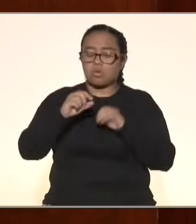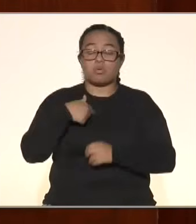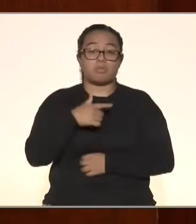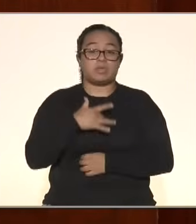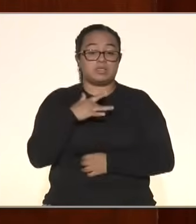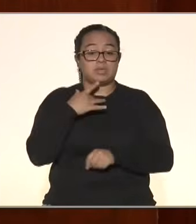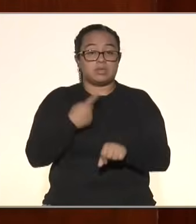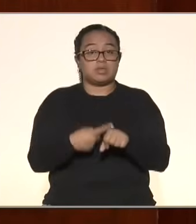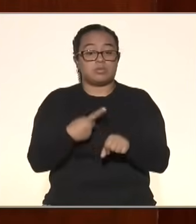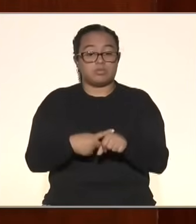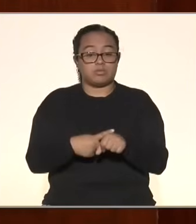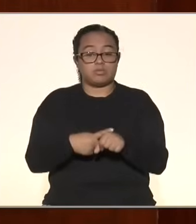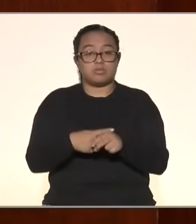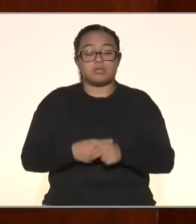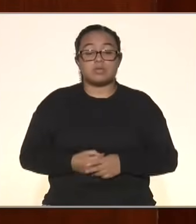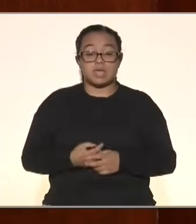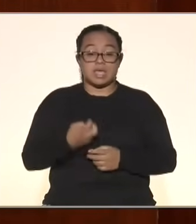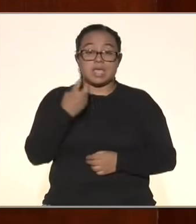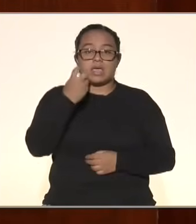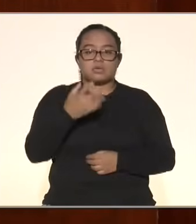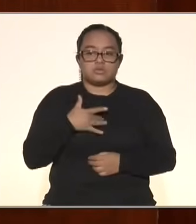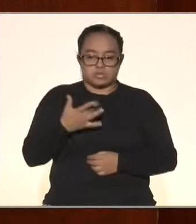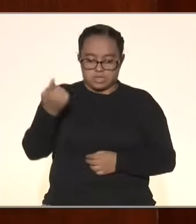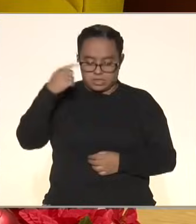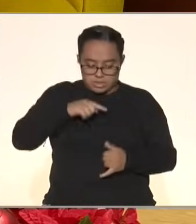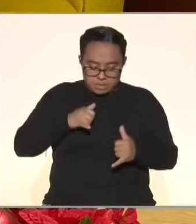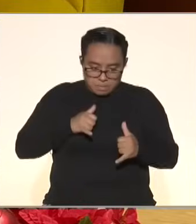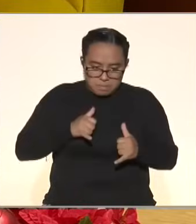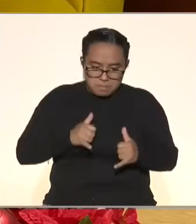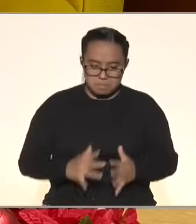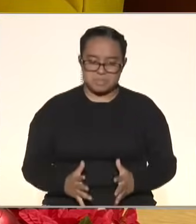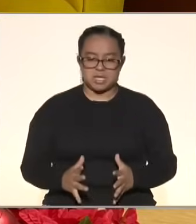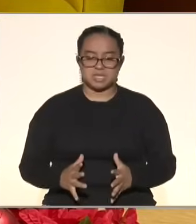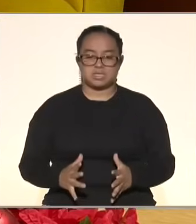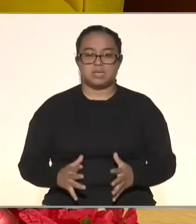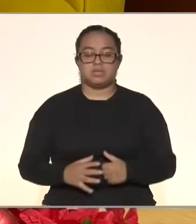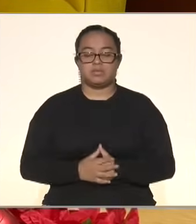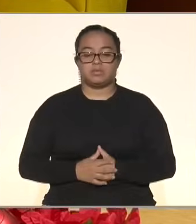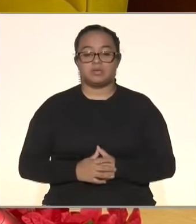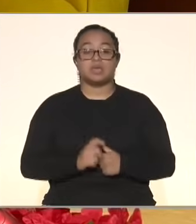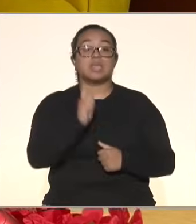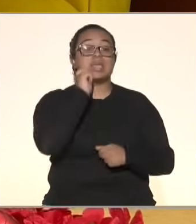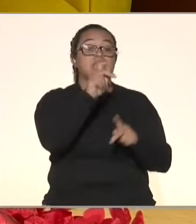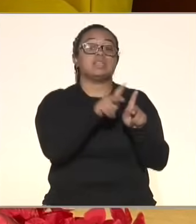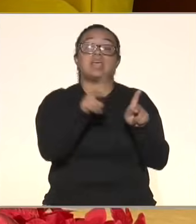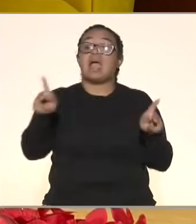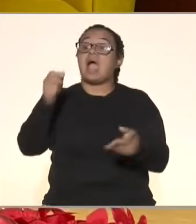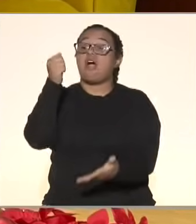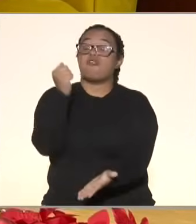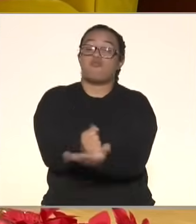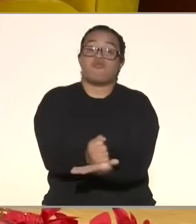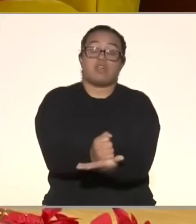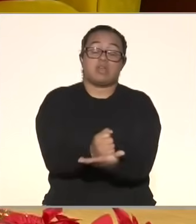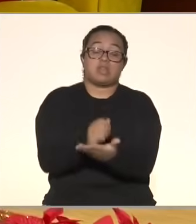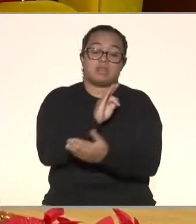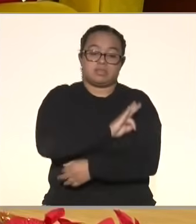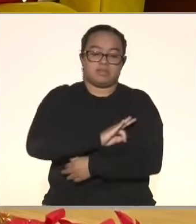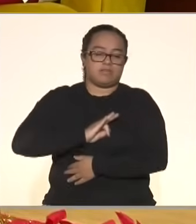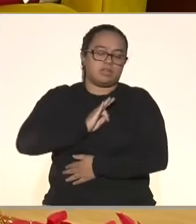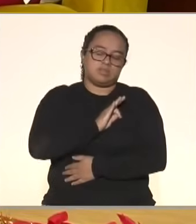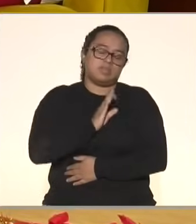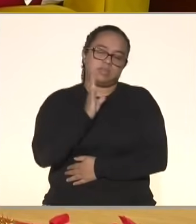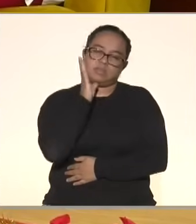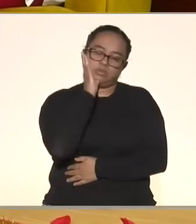cualquier cosa, es una carga más. Claro. Entonces, No pueden ser sinónimo de felicidad. O sea, no pueden ser por sinónimo. Por sí